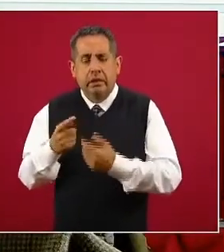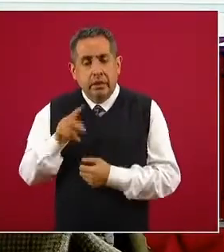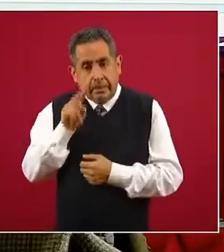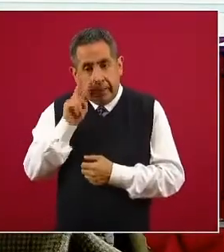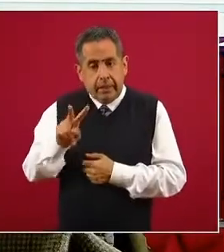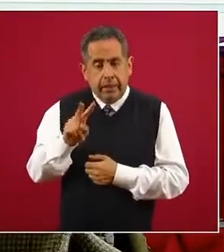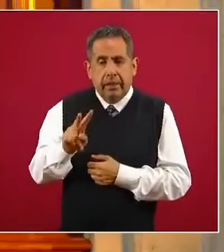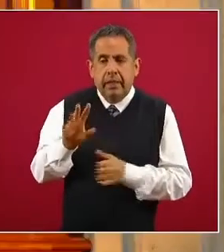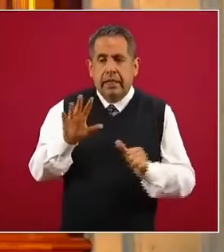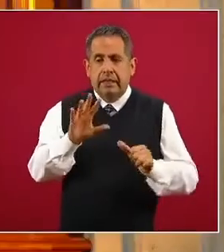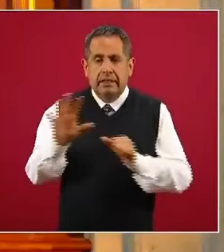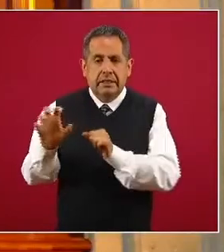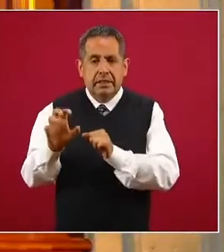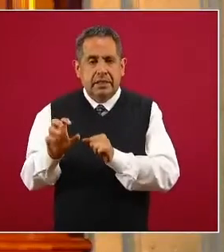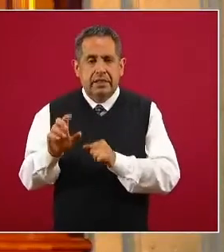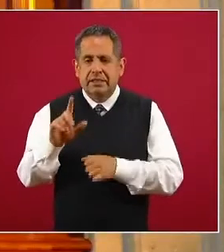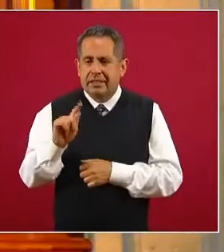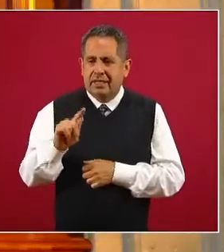dan